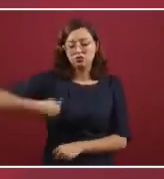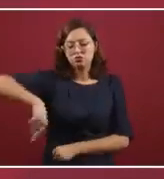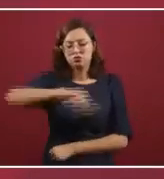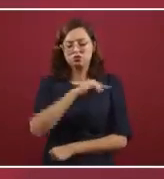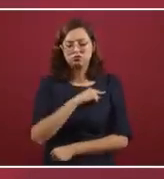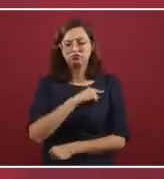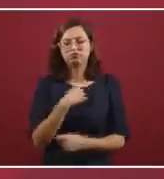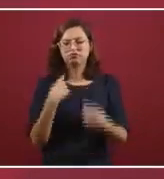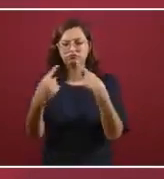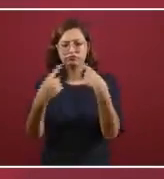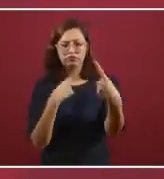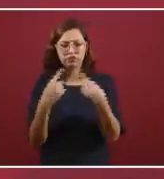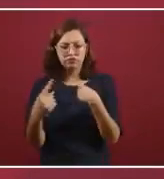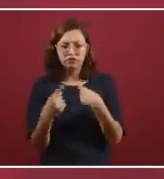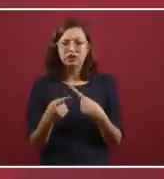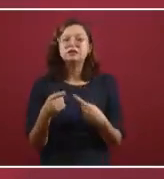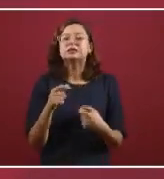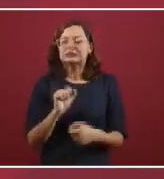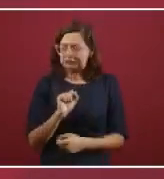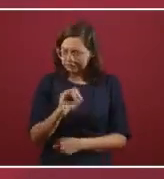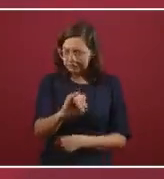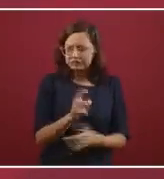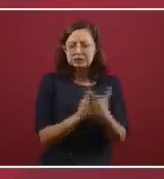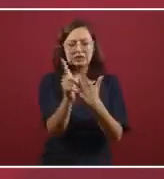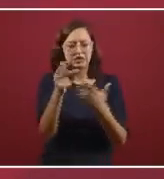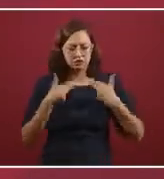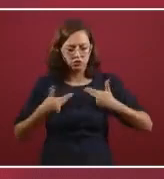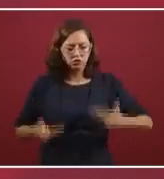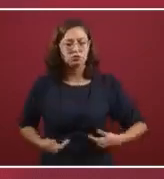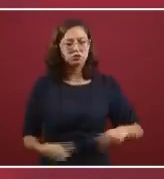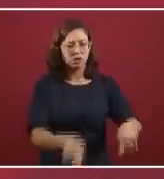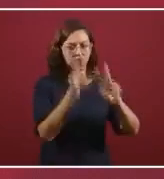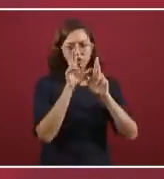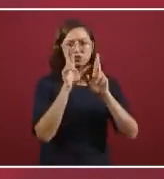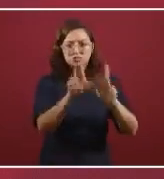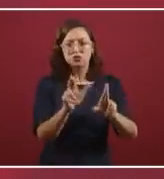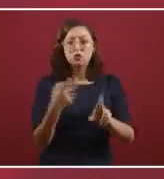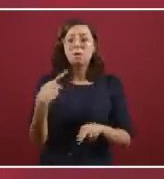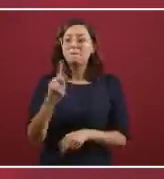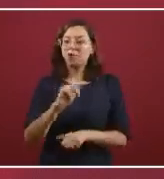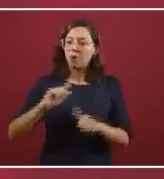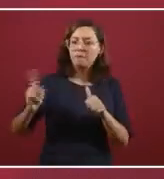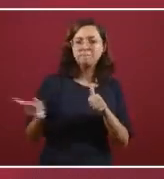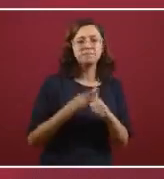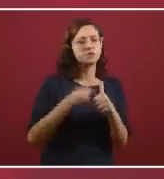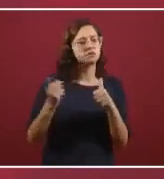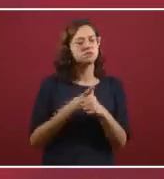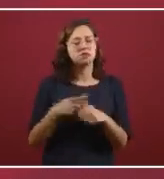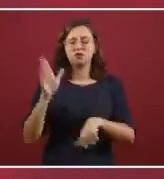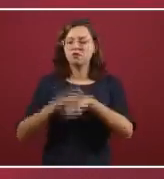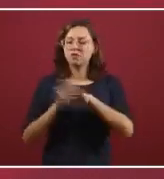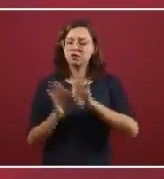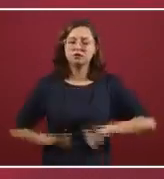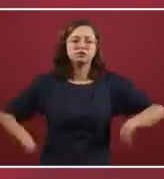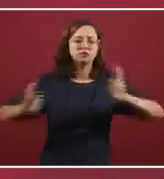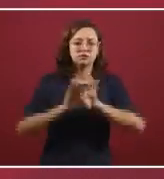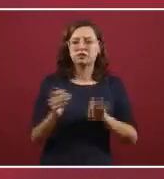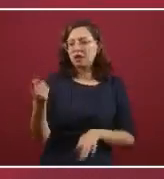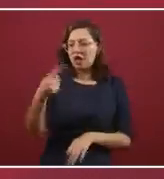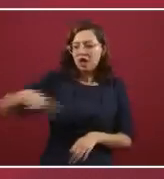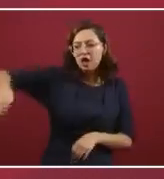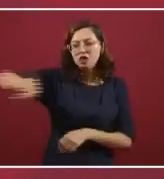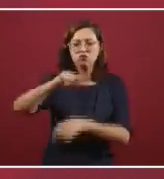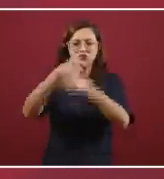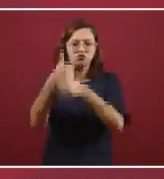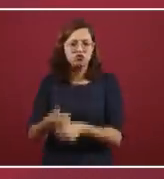es el respeto pleno a los derechos humanos, es la prevalencia del interés superior de las víctimas de violaciones graves a